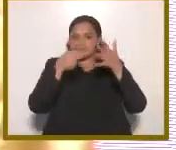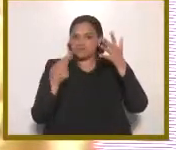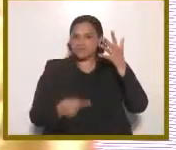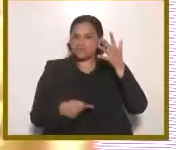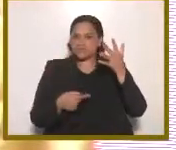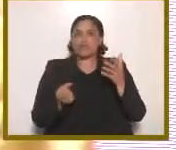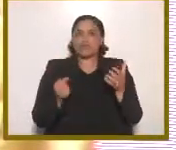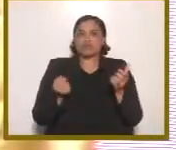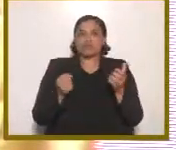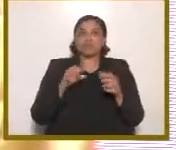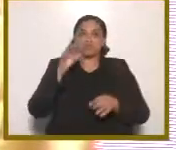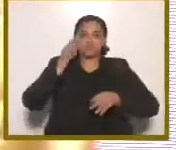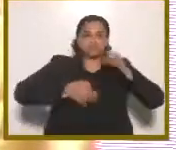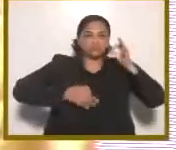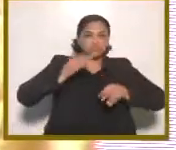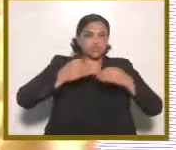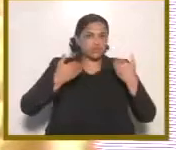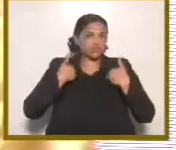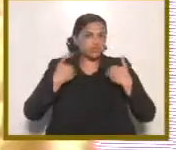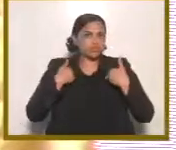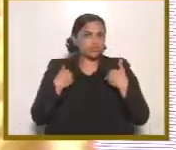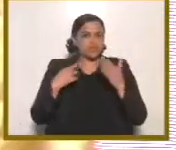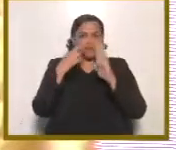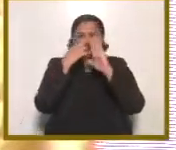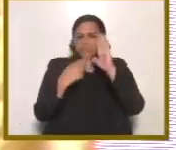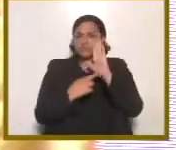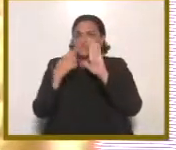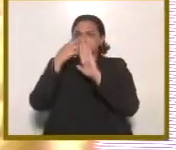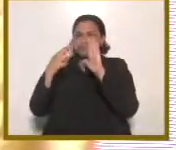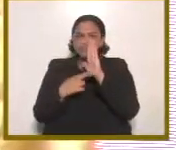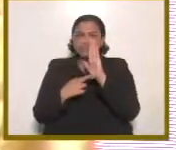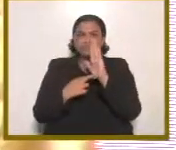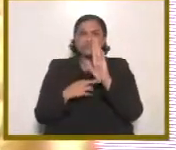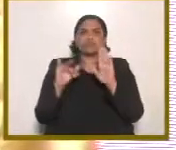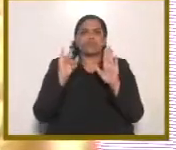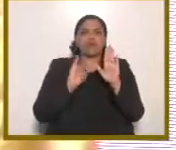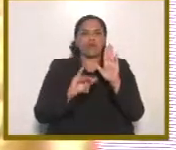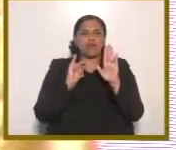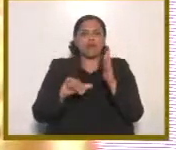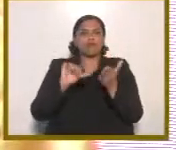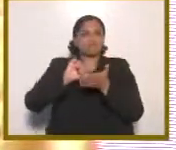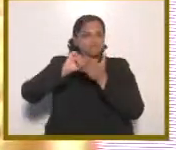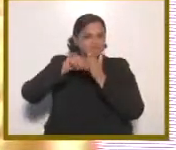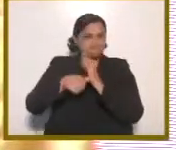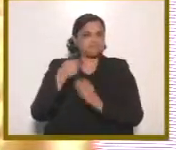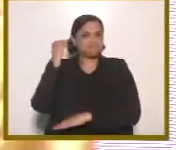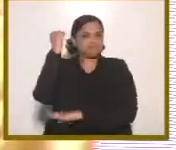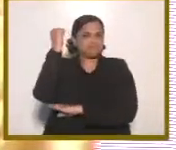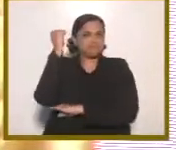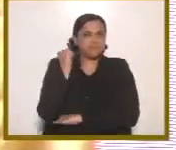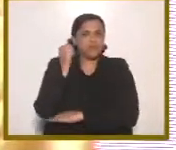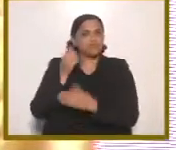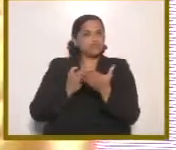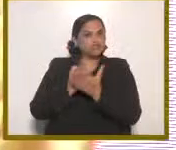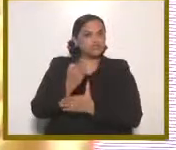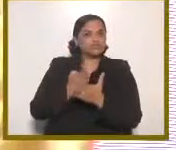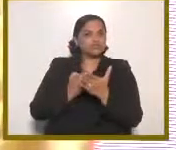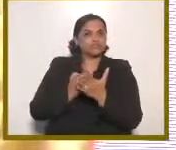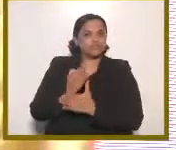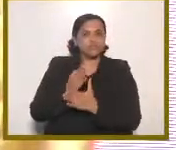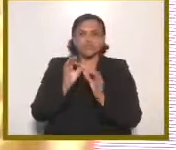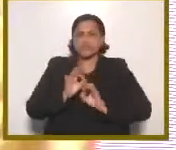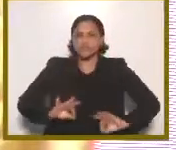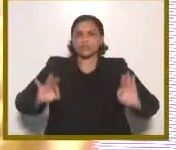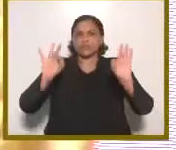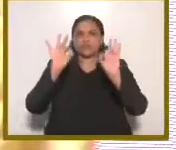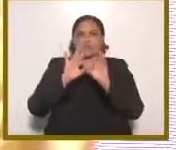Central Electoral, que sean estos reglamentos o resoluciones afianzando los derechos fundamentales de carácter político